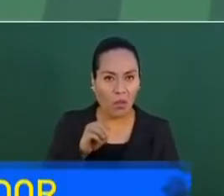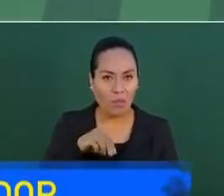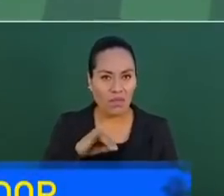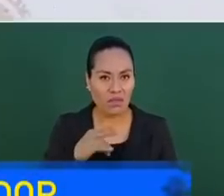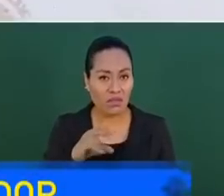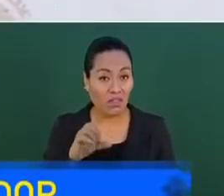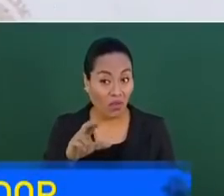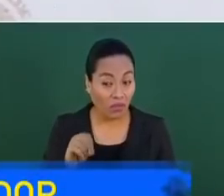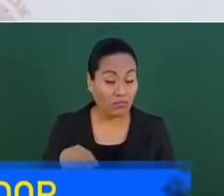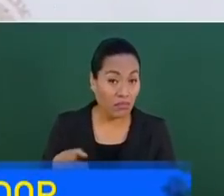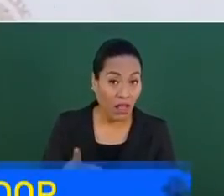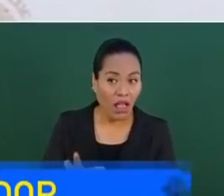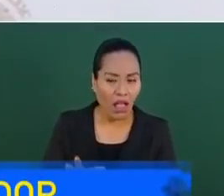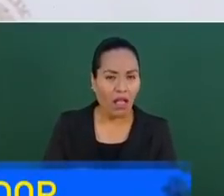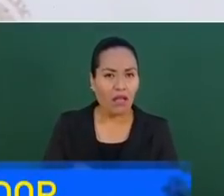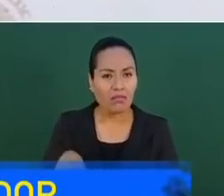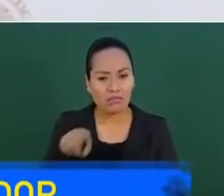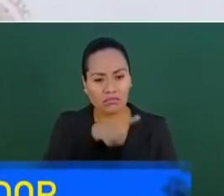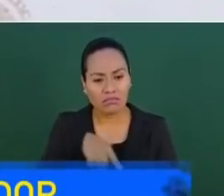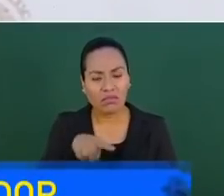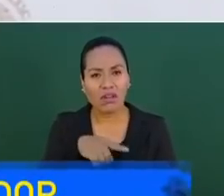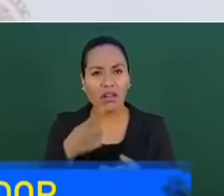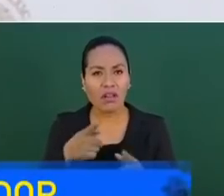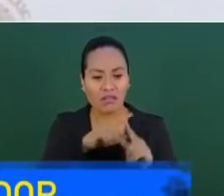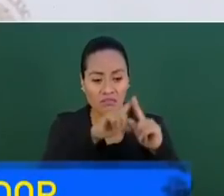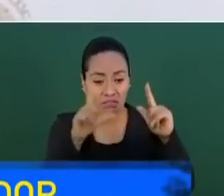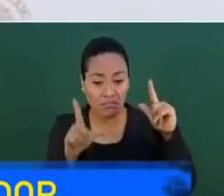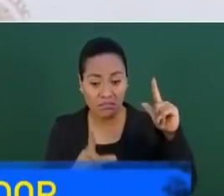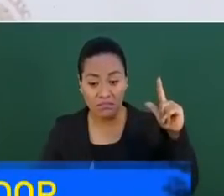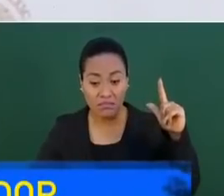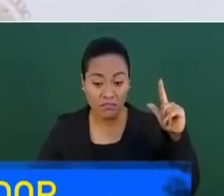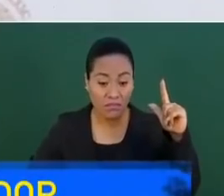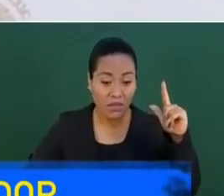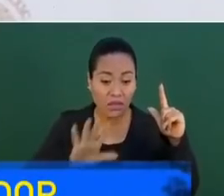Decirle a todos los mexicanos que estamos